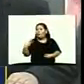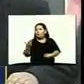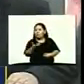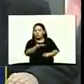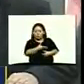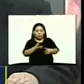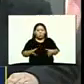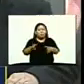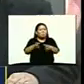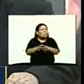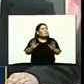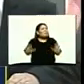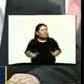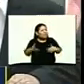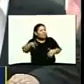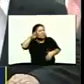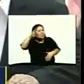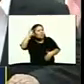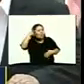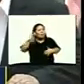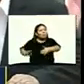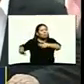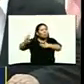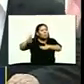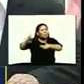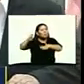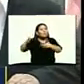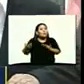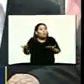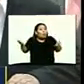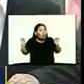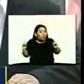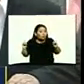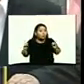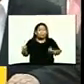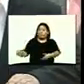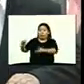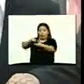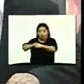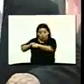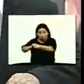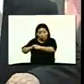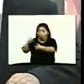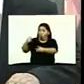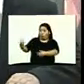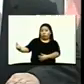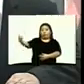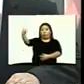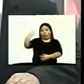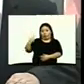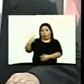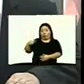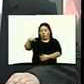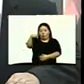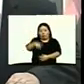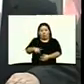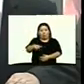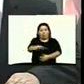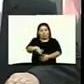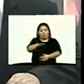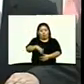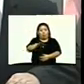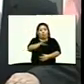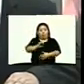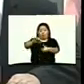diáspora en qué consisten esos compromisos de cooperación. O son de cooperación o es militarizar la región particularmente